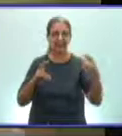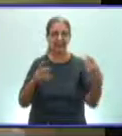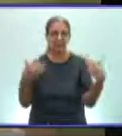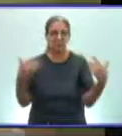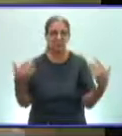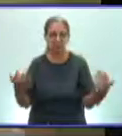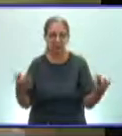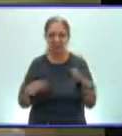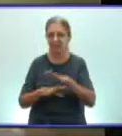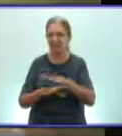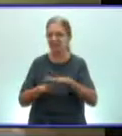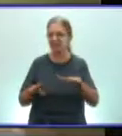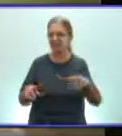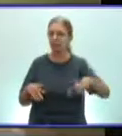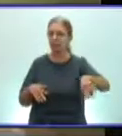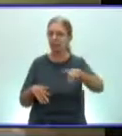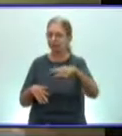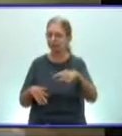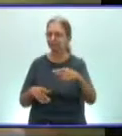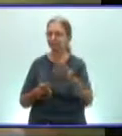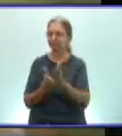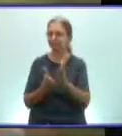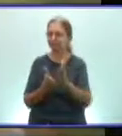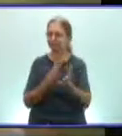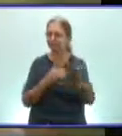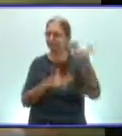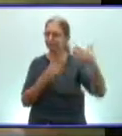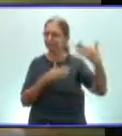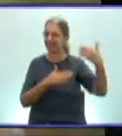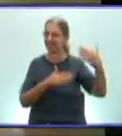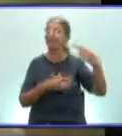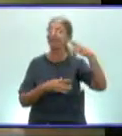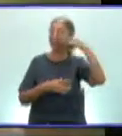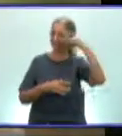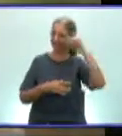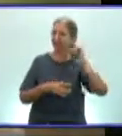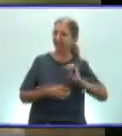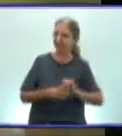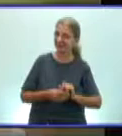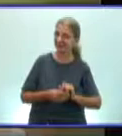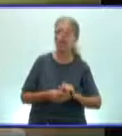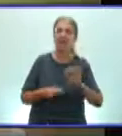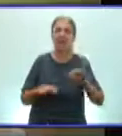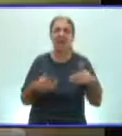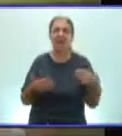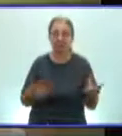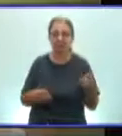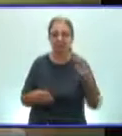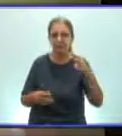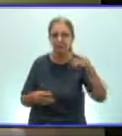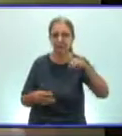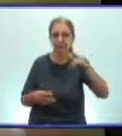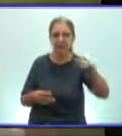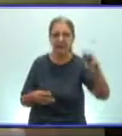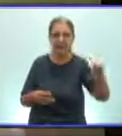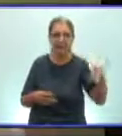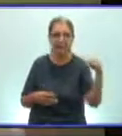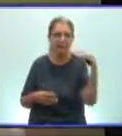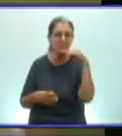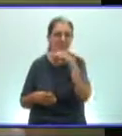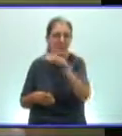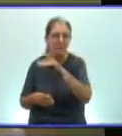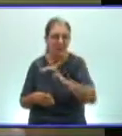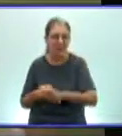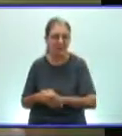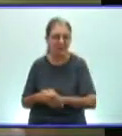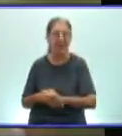han estudiado en grados anteriores. Sí, ¿cómo no? Se refiere a determinar la moda. Y la moda es